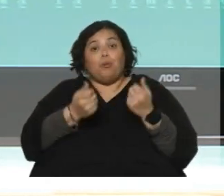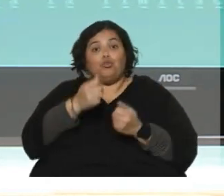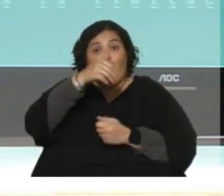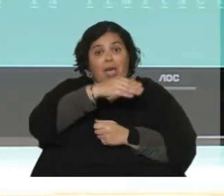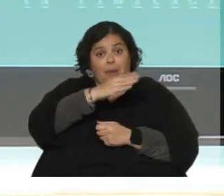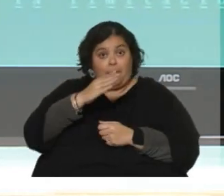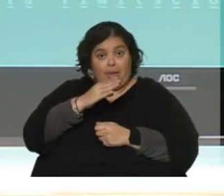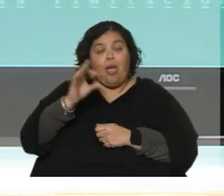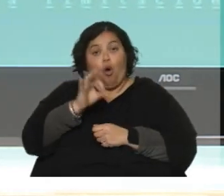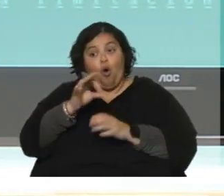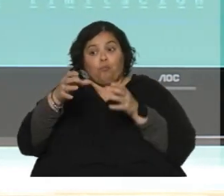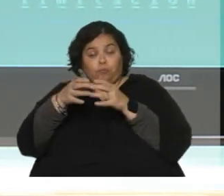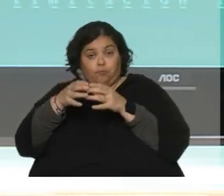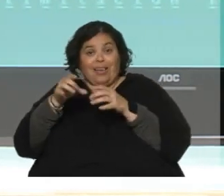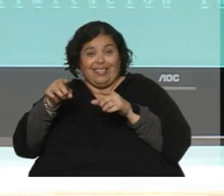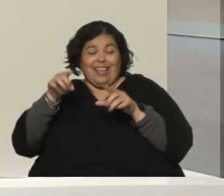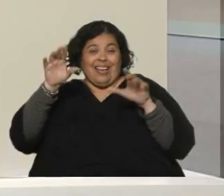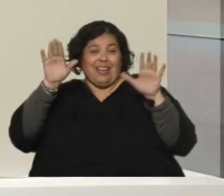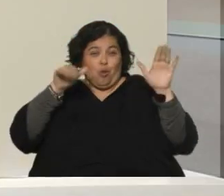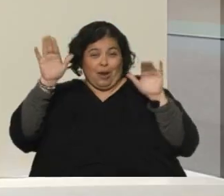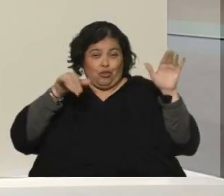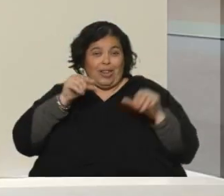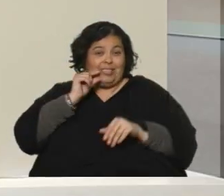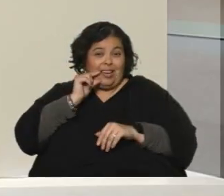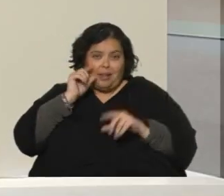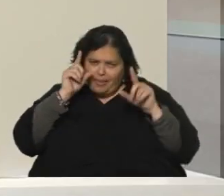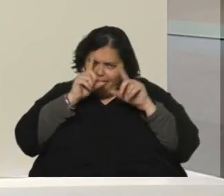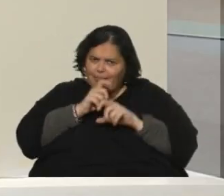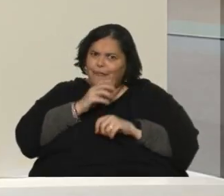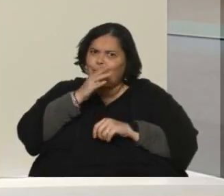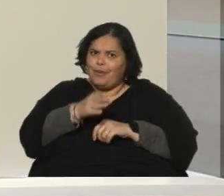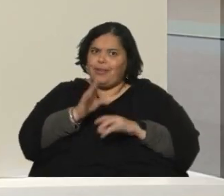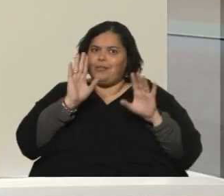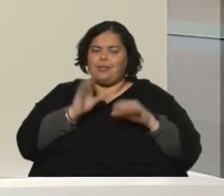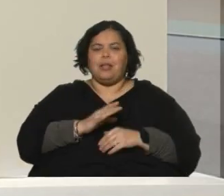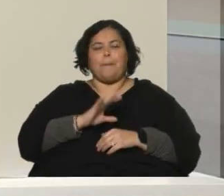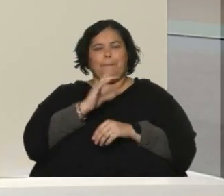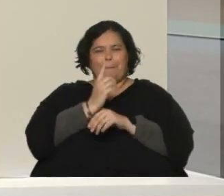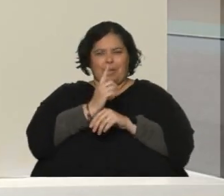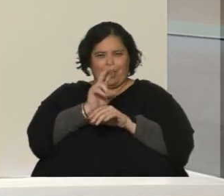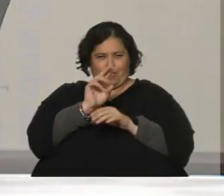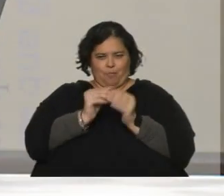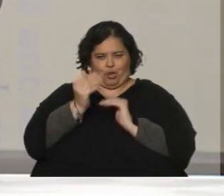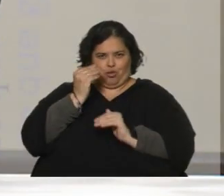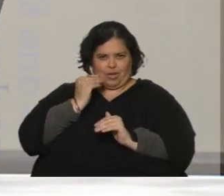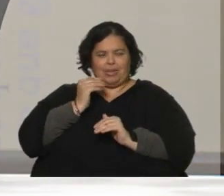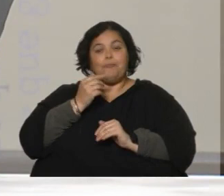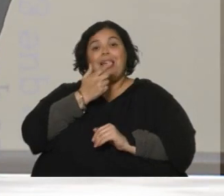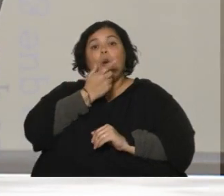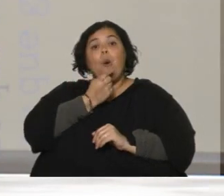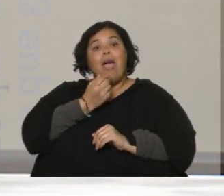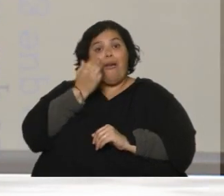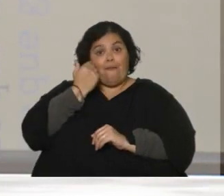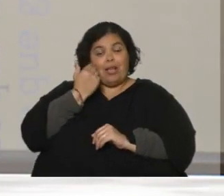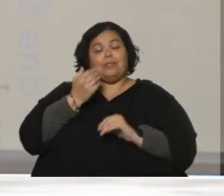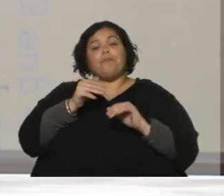el apoyo de Centro que representa Vergara es difícil que esto llegue prospere Yo quiero quiero irme Un paso atrás si es el jueves en la mesa